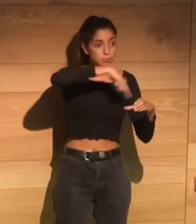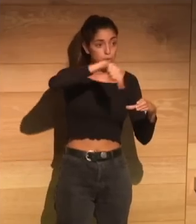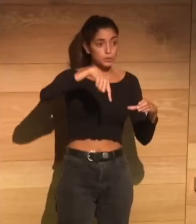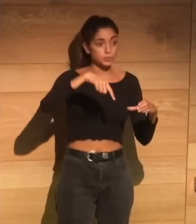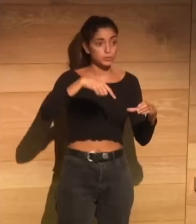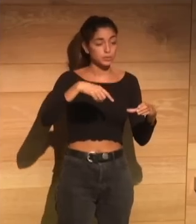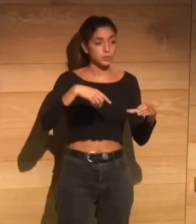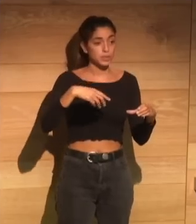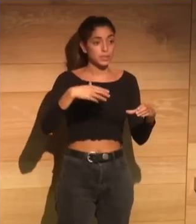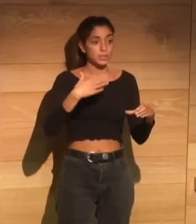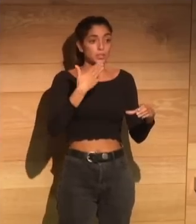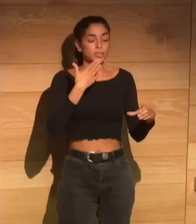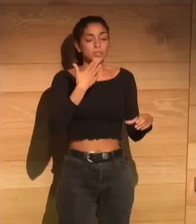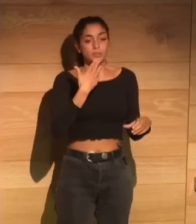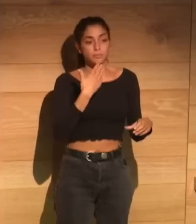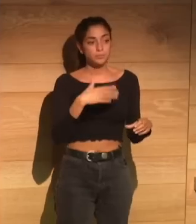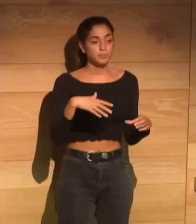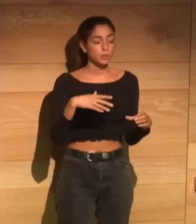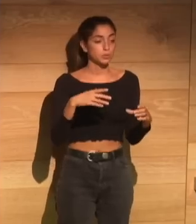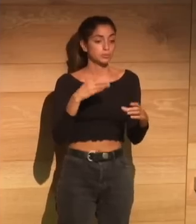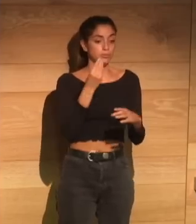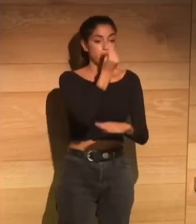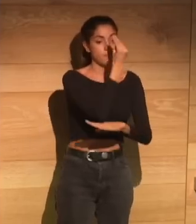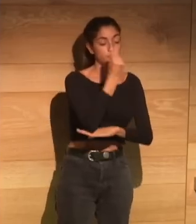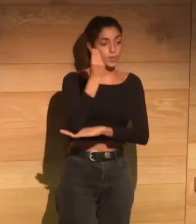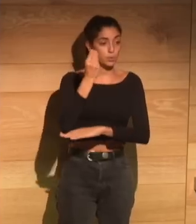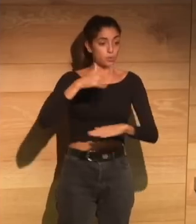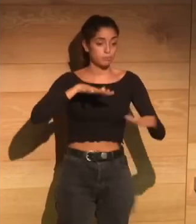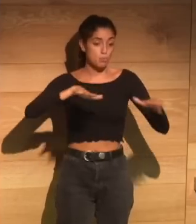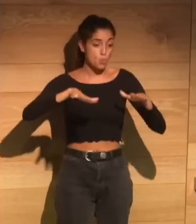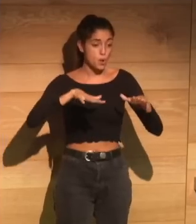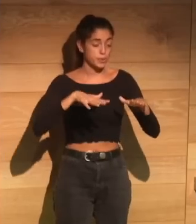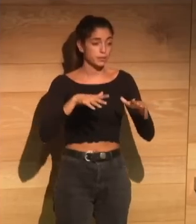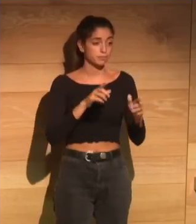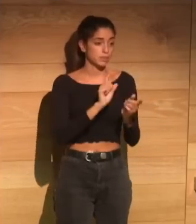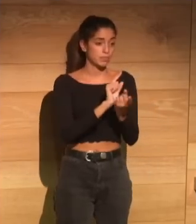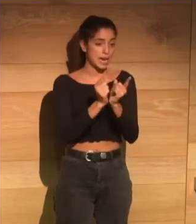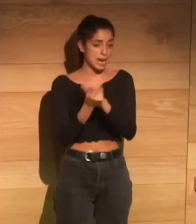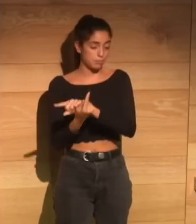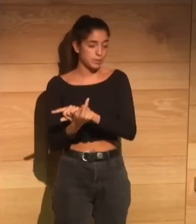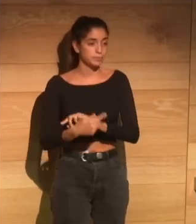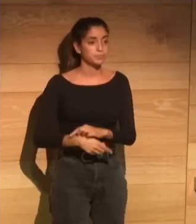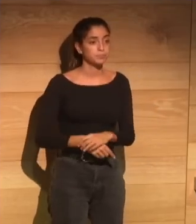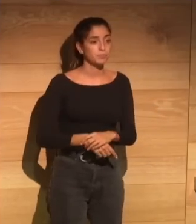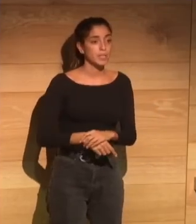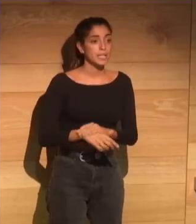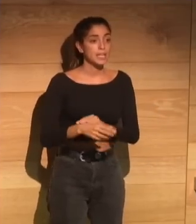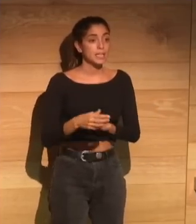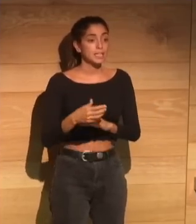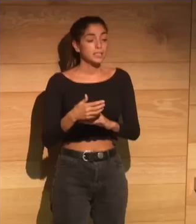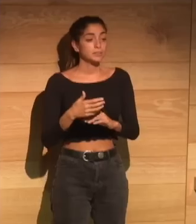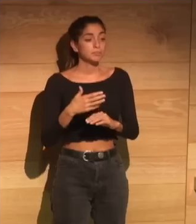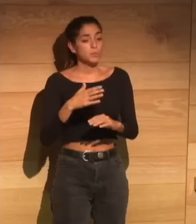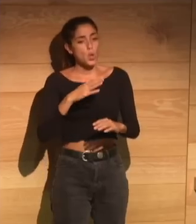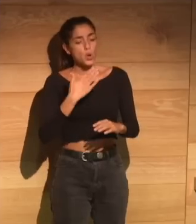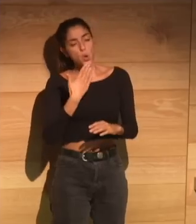látigo más atrás, y después chasqueando en diferentes fases, si eso lo haces girar y lo ves con luz estroboscópica, te da la impresión de que tienes una